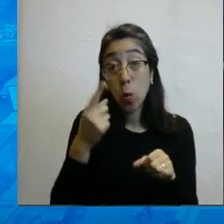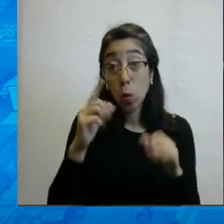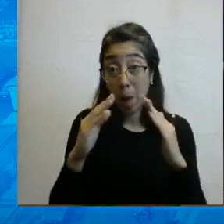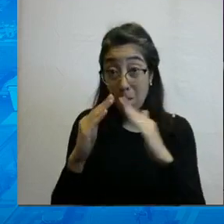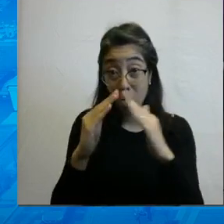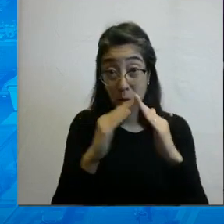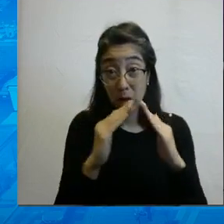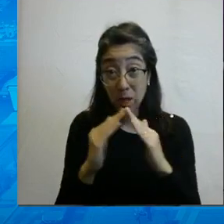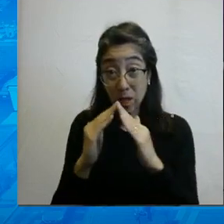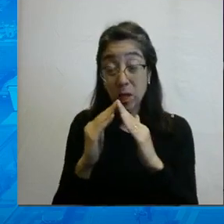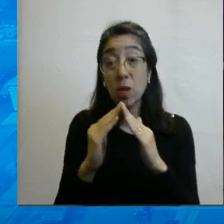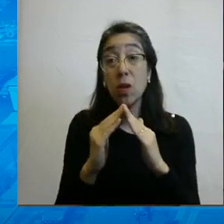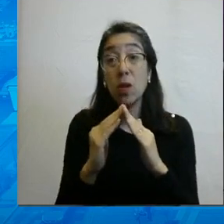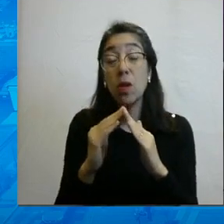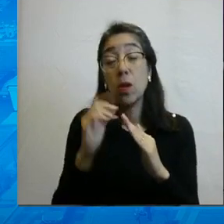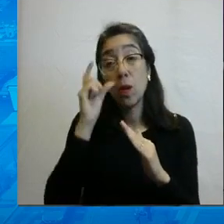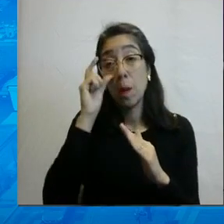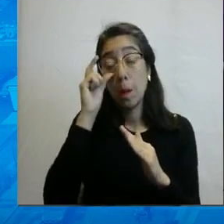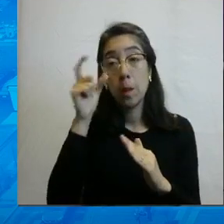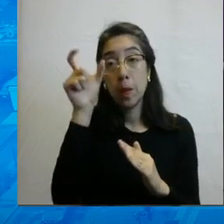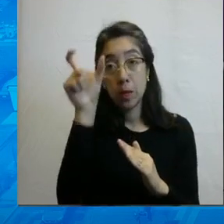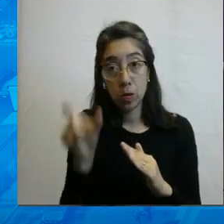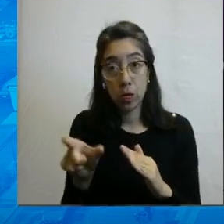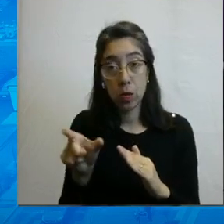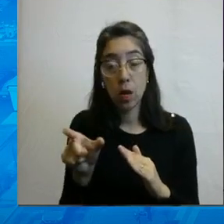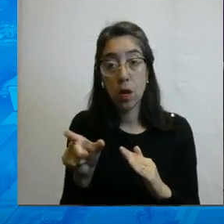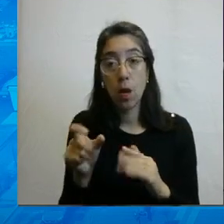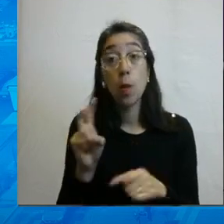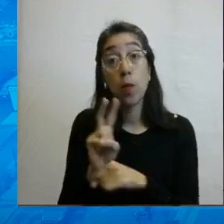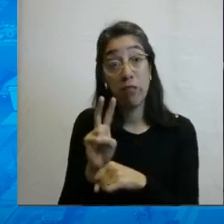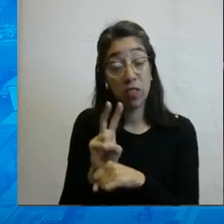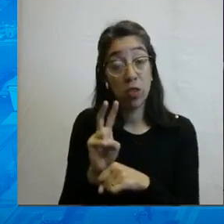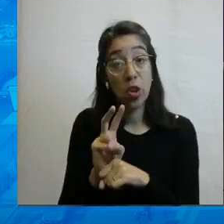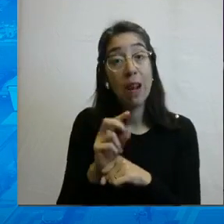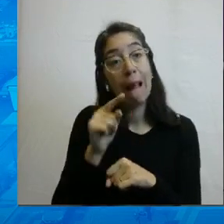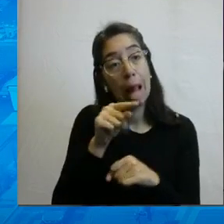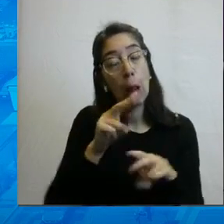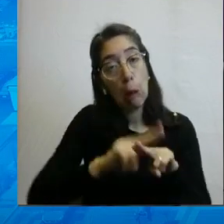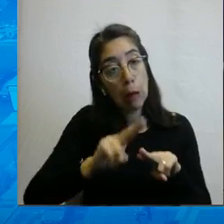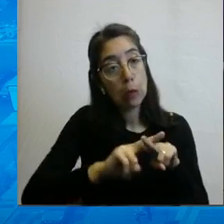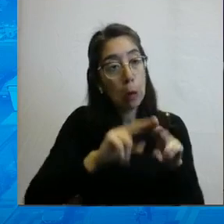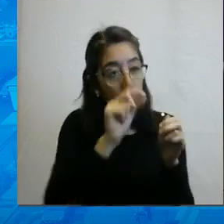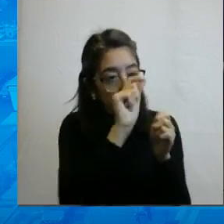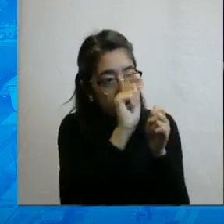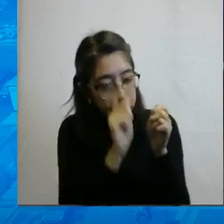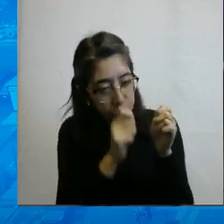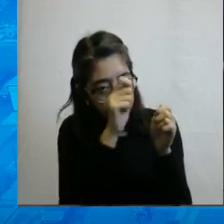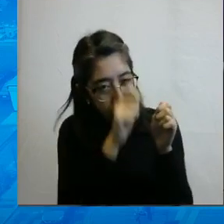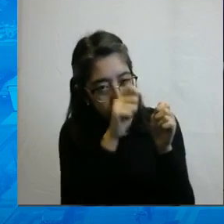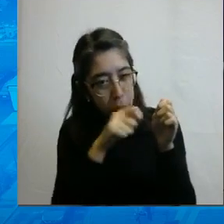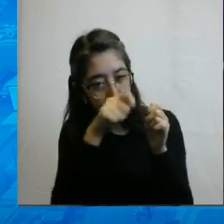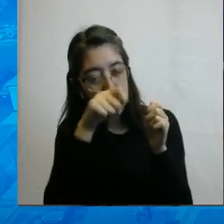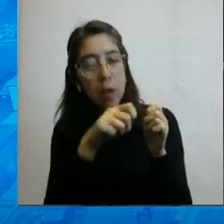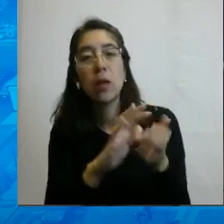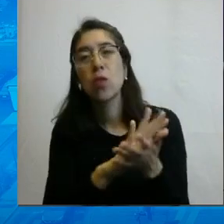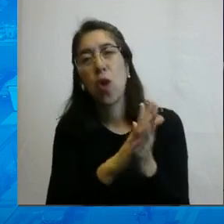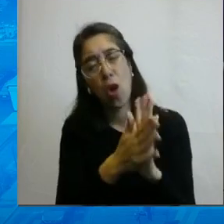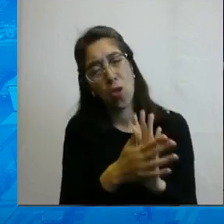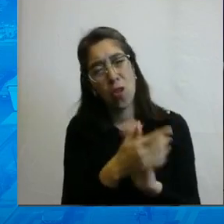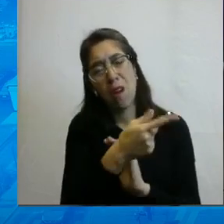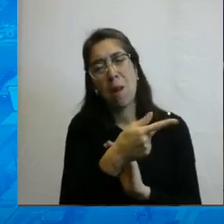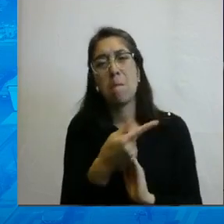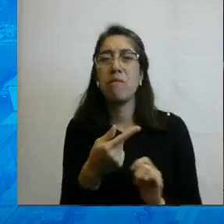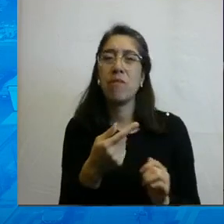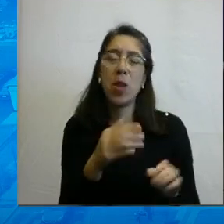un profesor Montino, y que hasta la fecha hoy día no tiene una restauración. Eso, presidente.